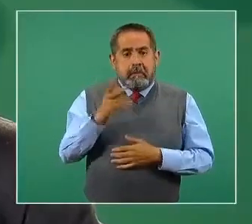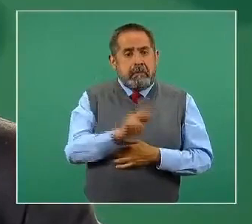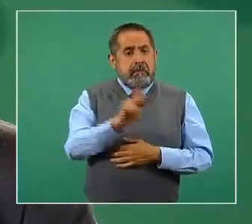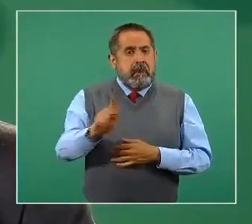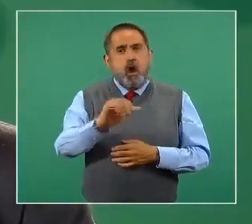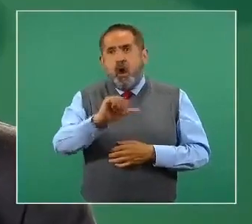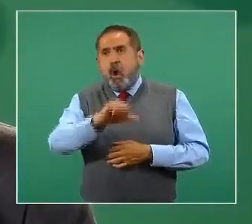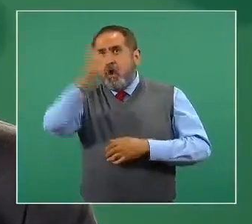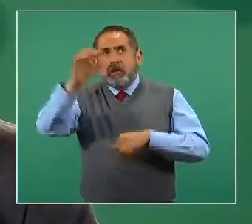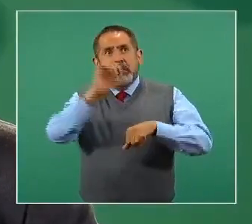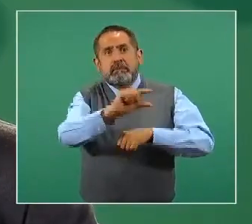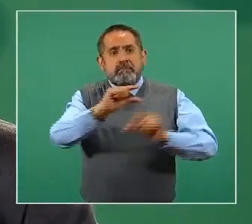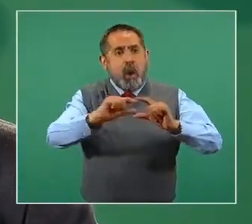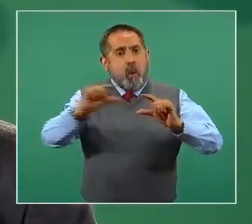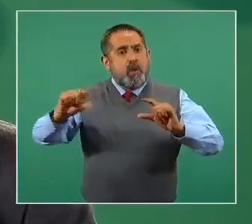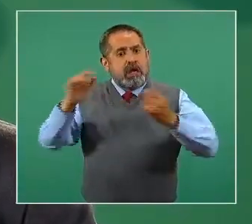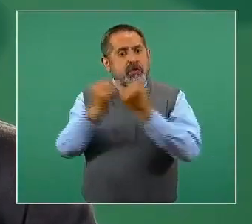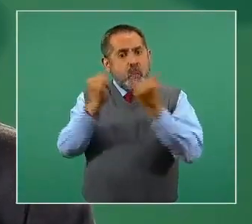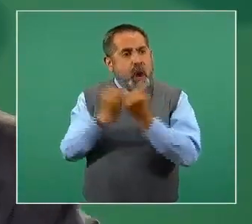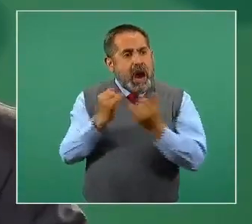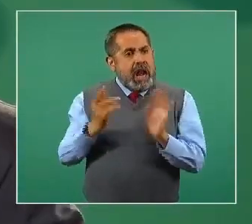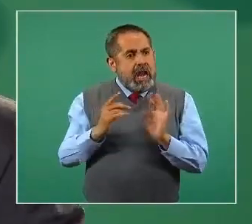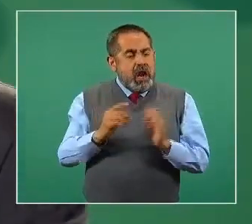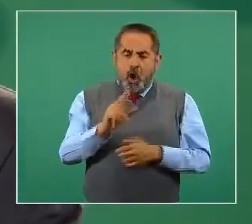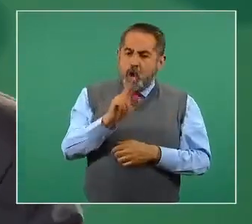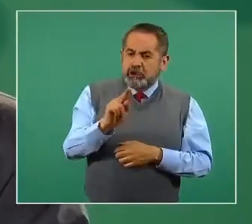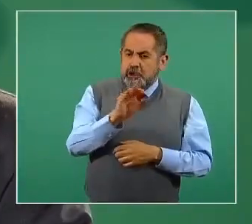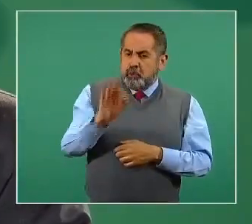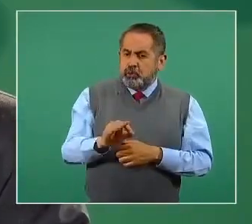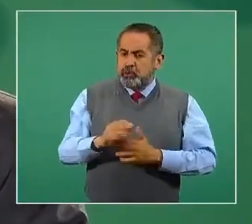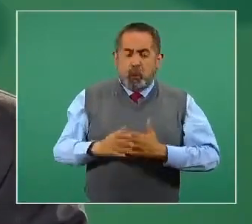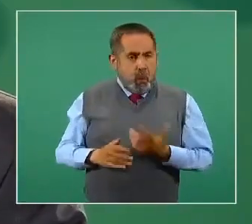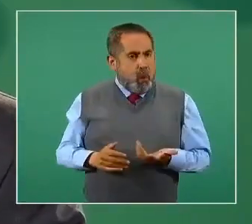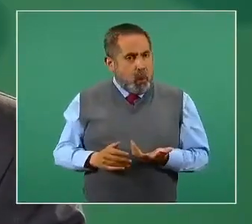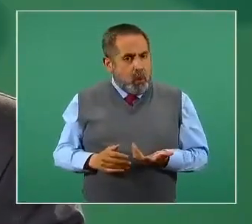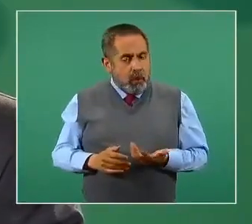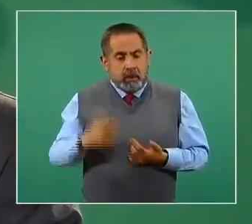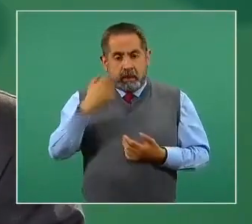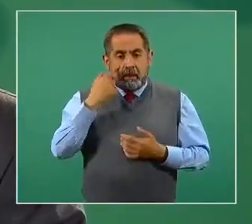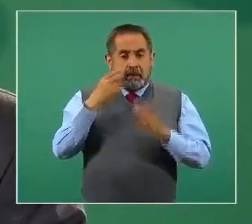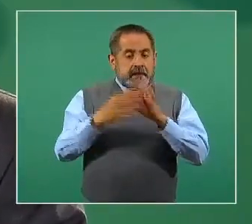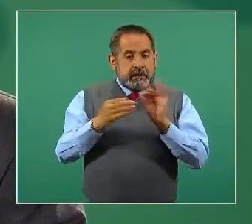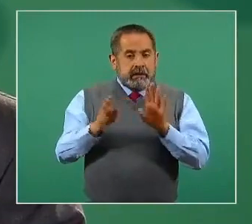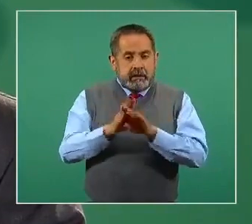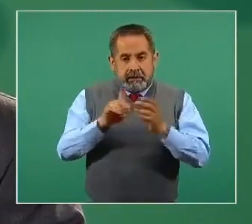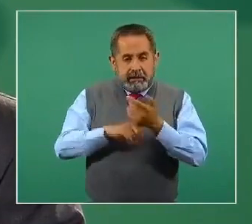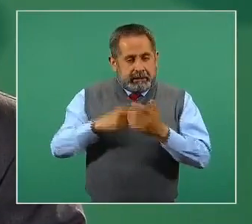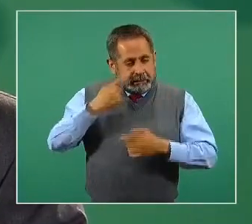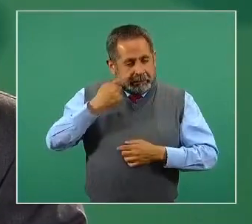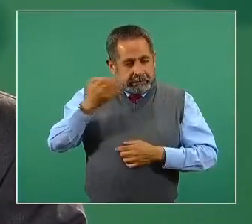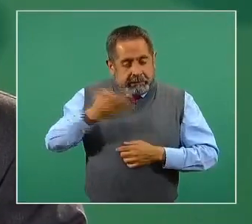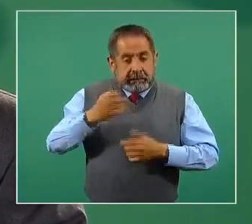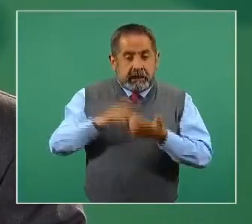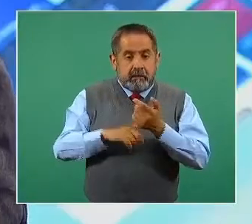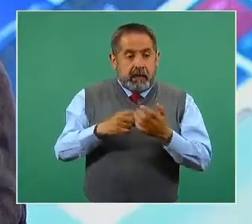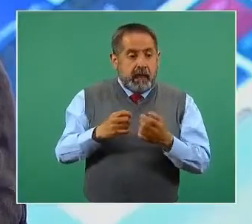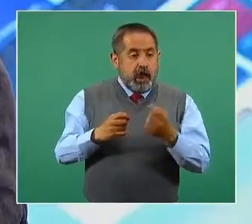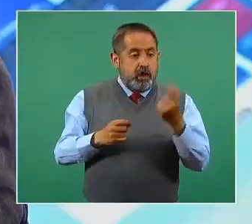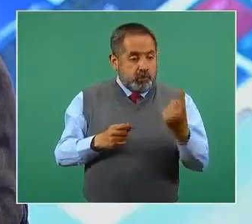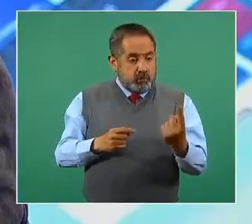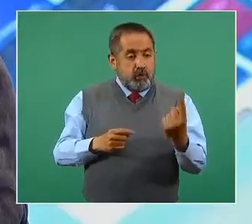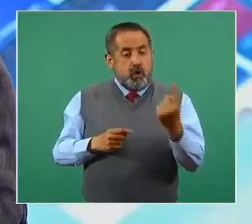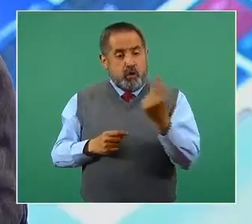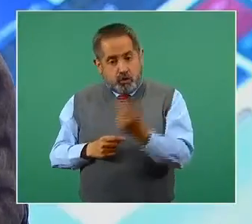de varias otras vacunas que están en uso. Recordar que la eficacia demostrada para las 2